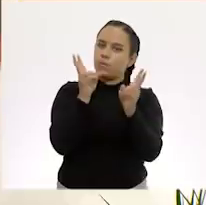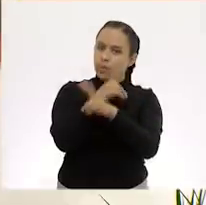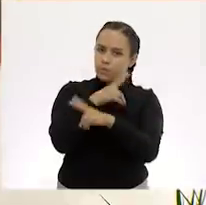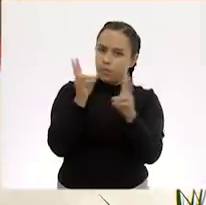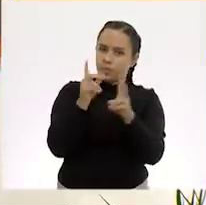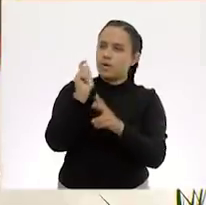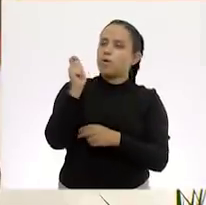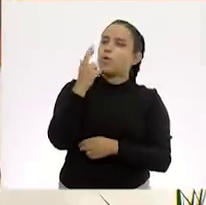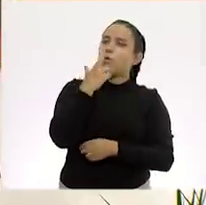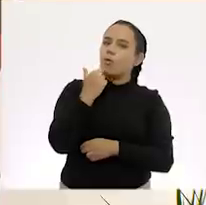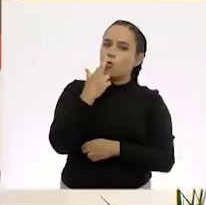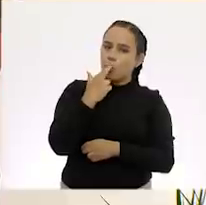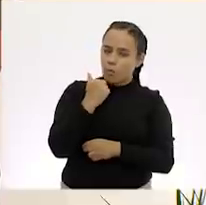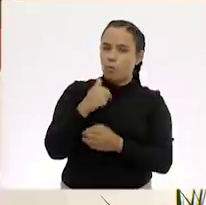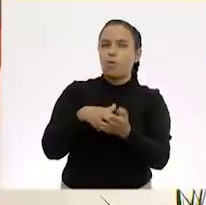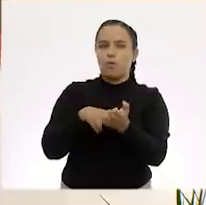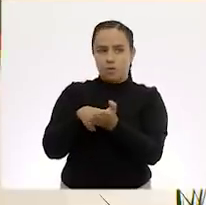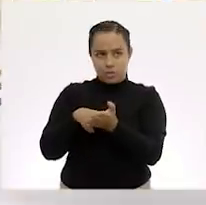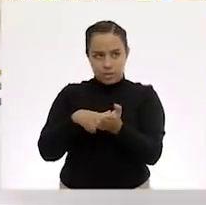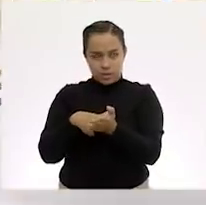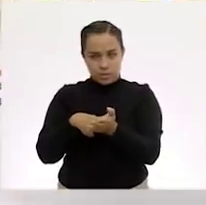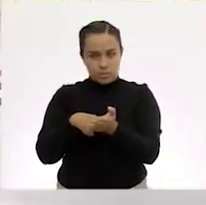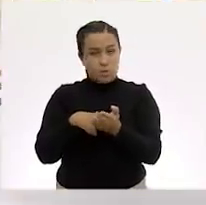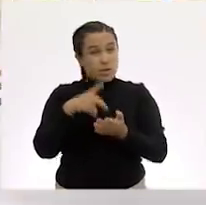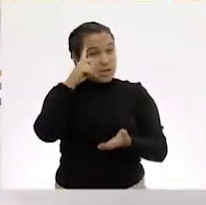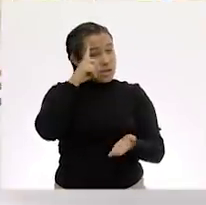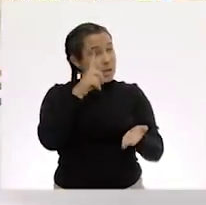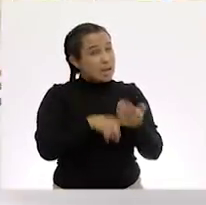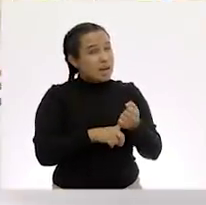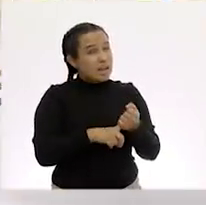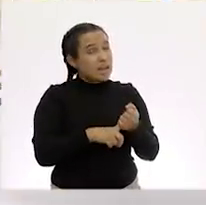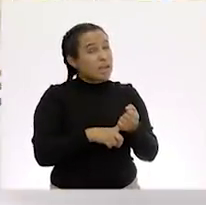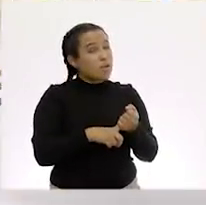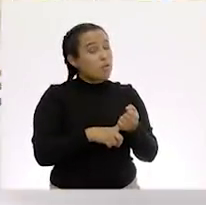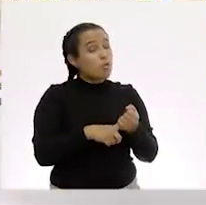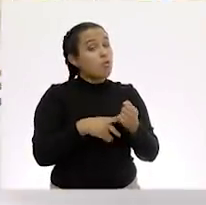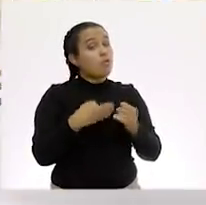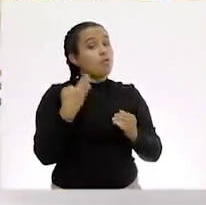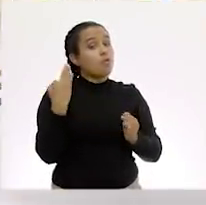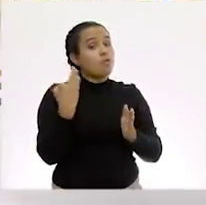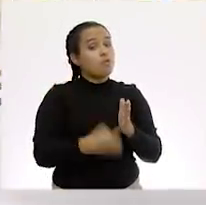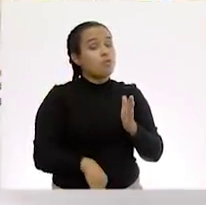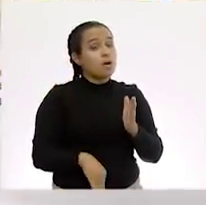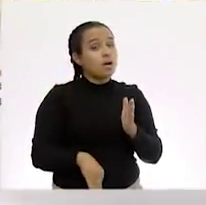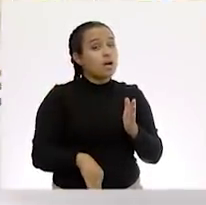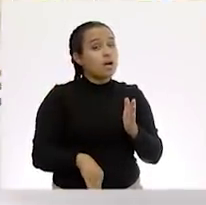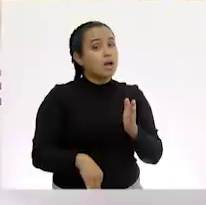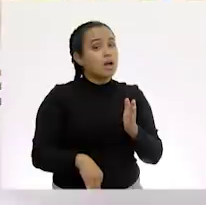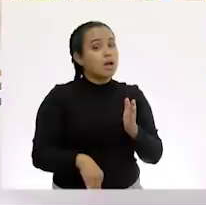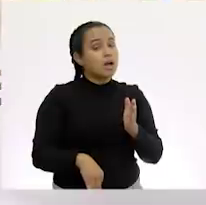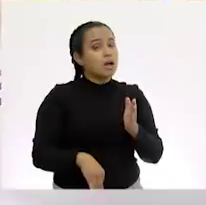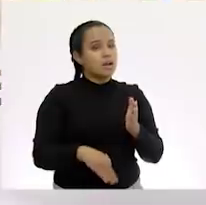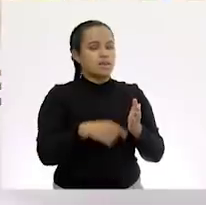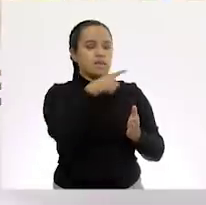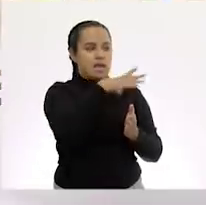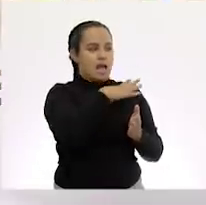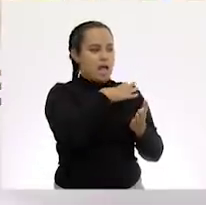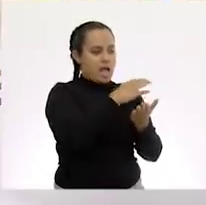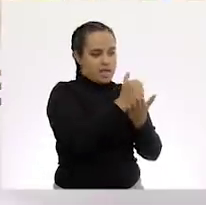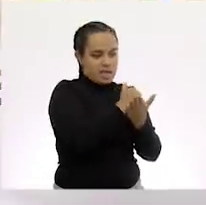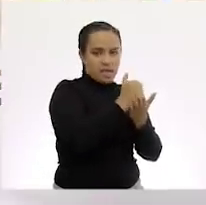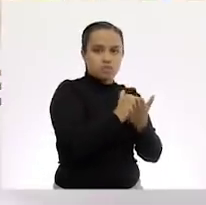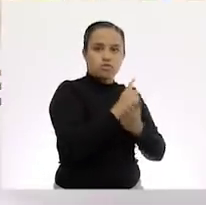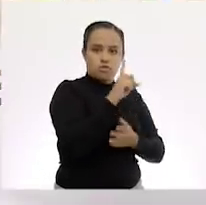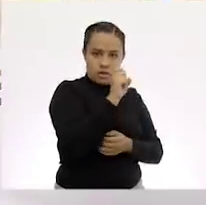son rojo y negro. Ujú. Y creo que lo que estoy entendiendo es que tenemos las azules del